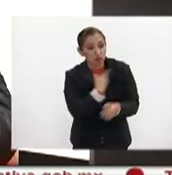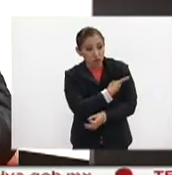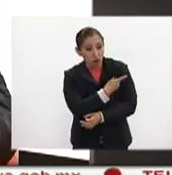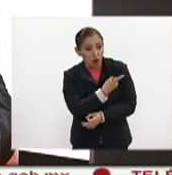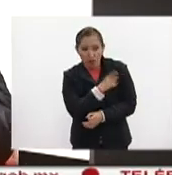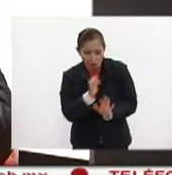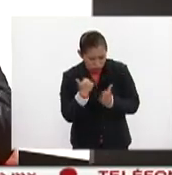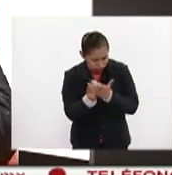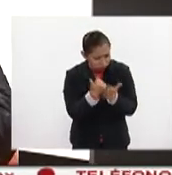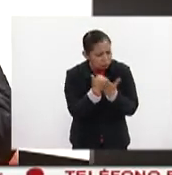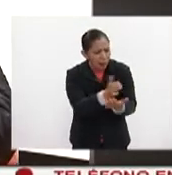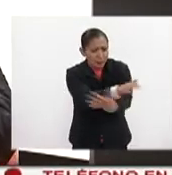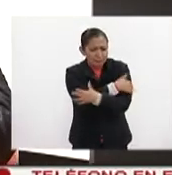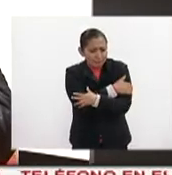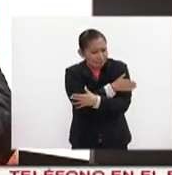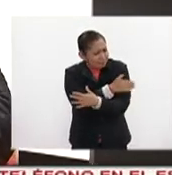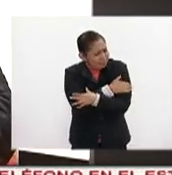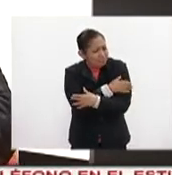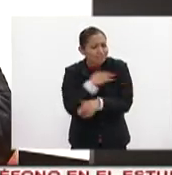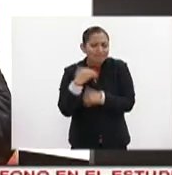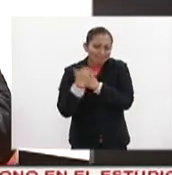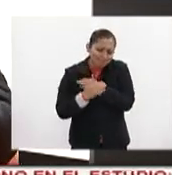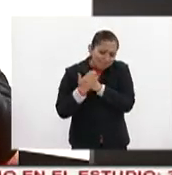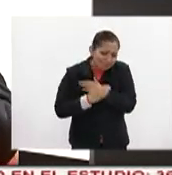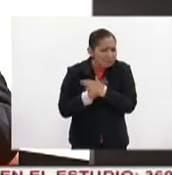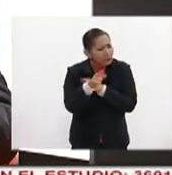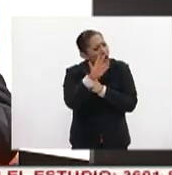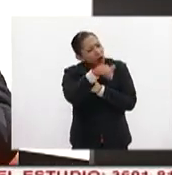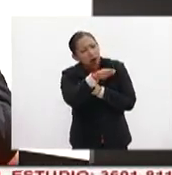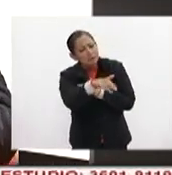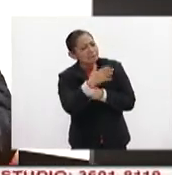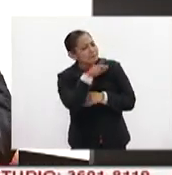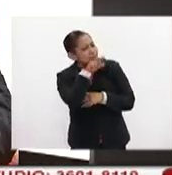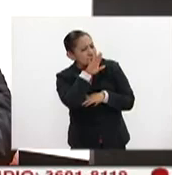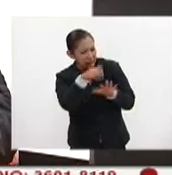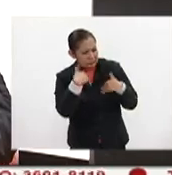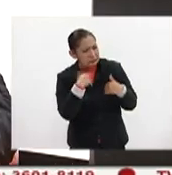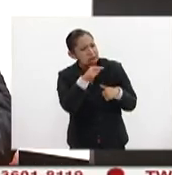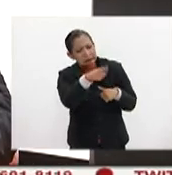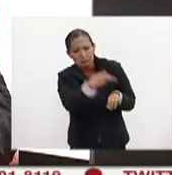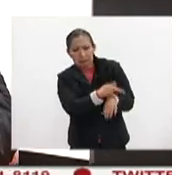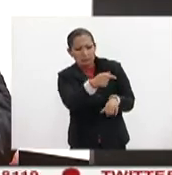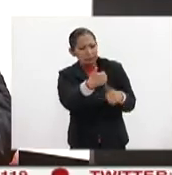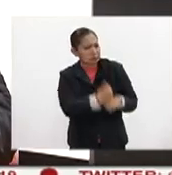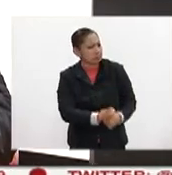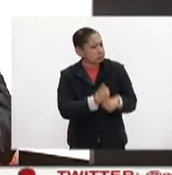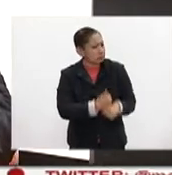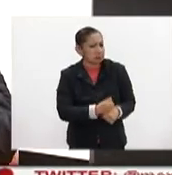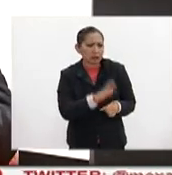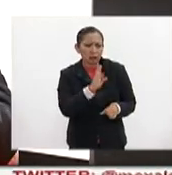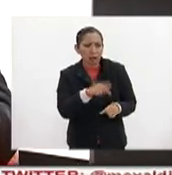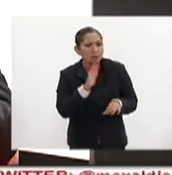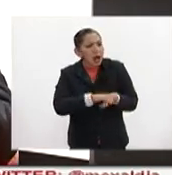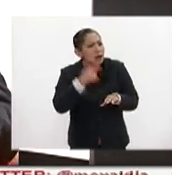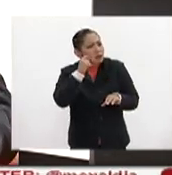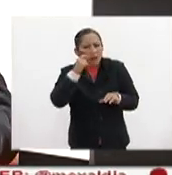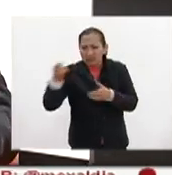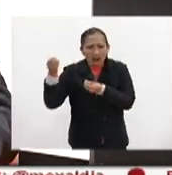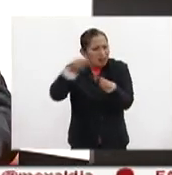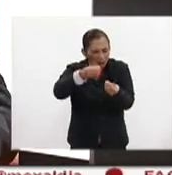solos, para darles un abrazo, darles un apapacho, decirles, oigan, entendemos la situación, y